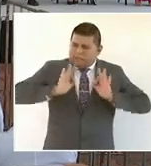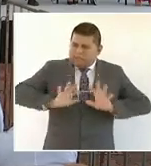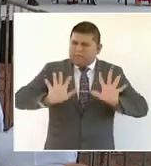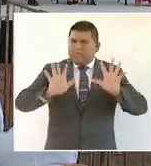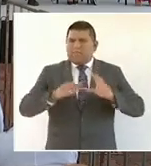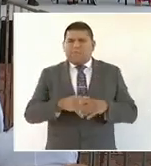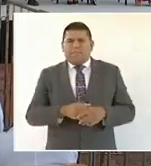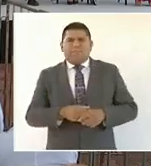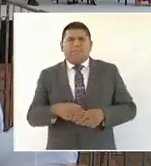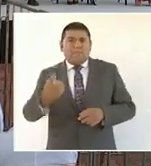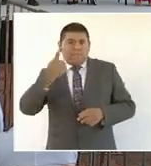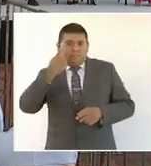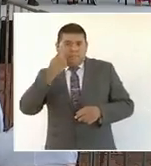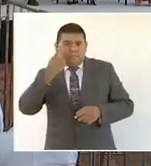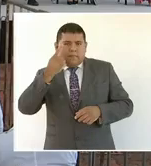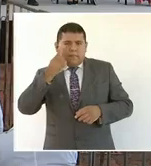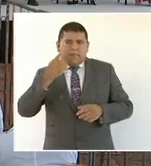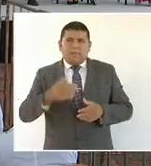los que